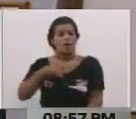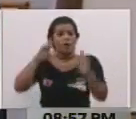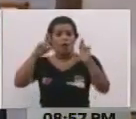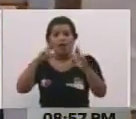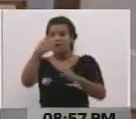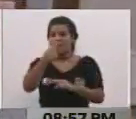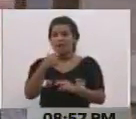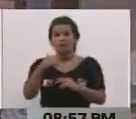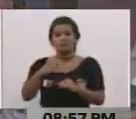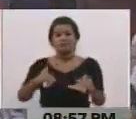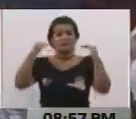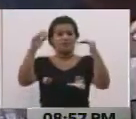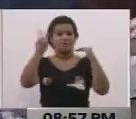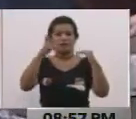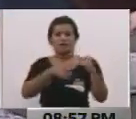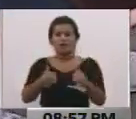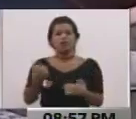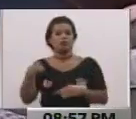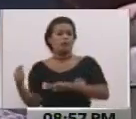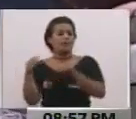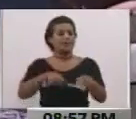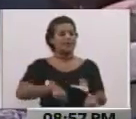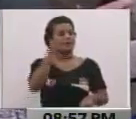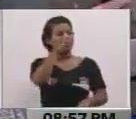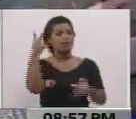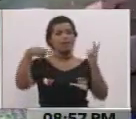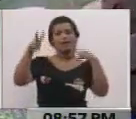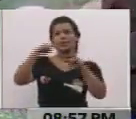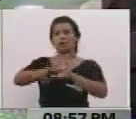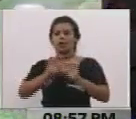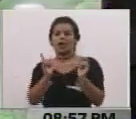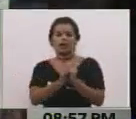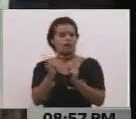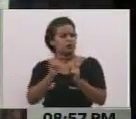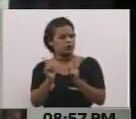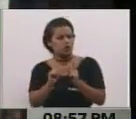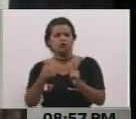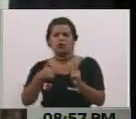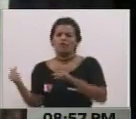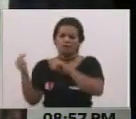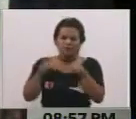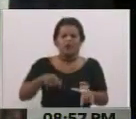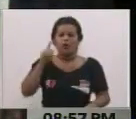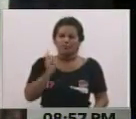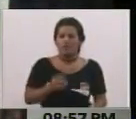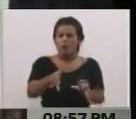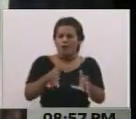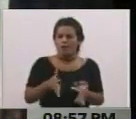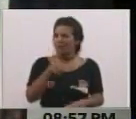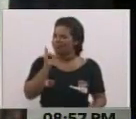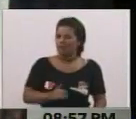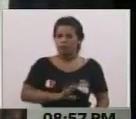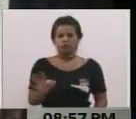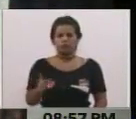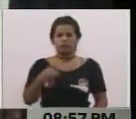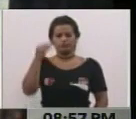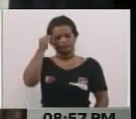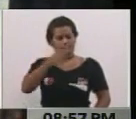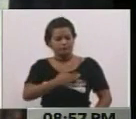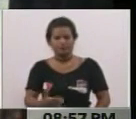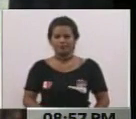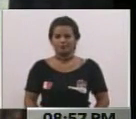No vine a pasear. Eso mismo, yo decía, no, aquí no vinimos a pasear. Aquí tenemos que entregarlo todo porque... Un aplauso,